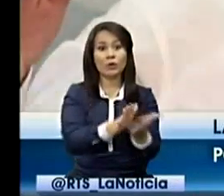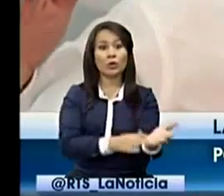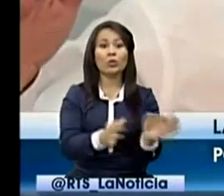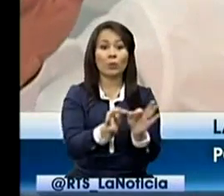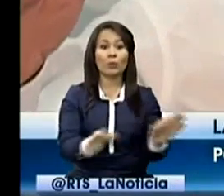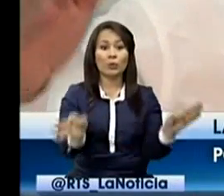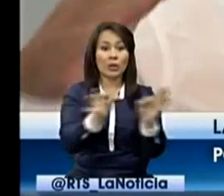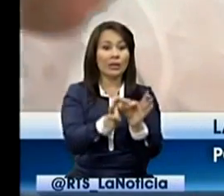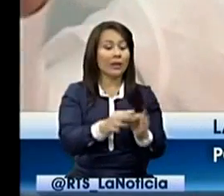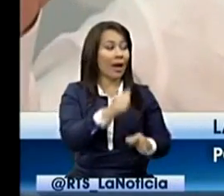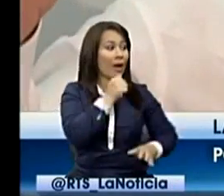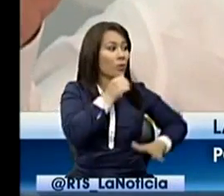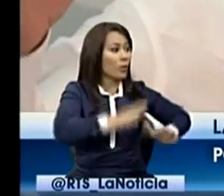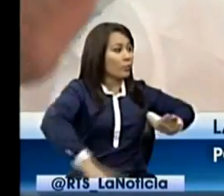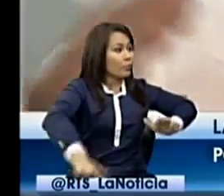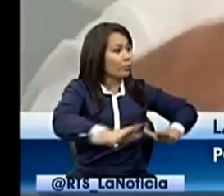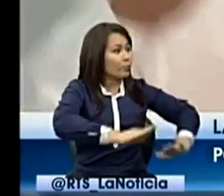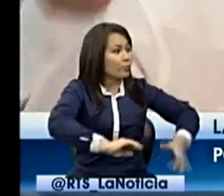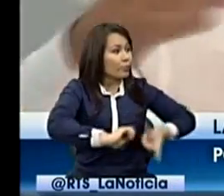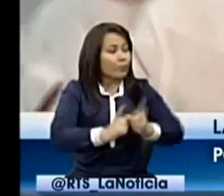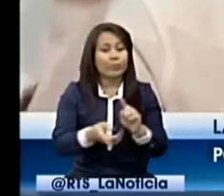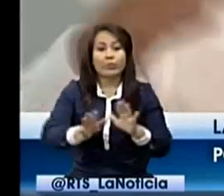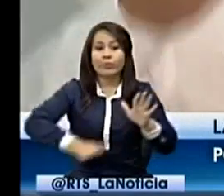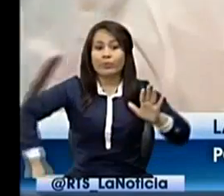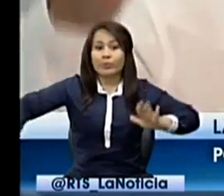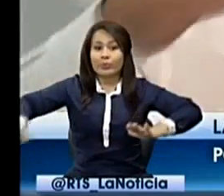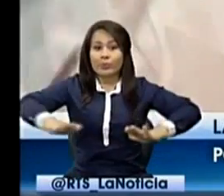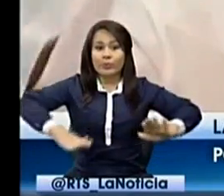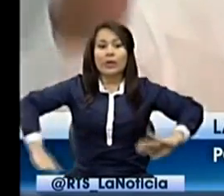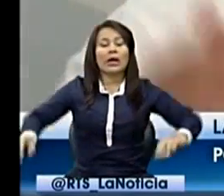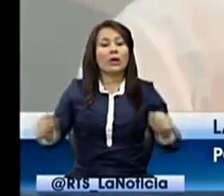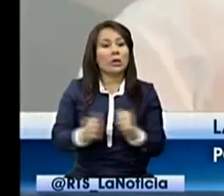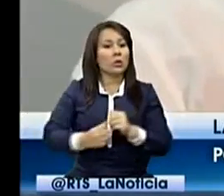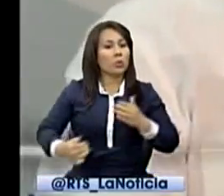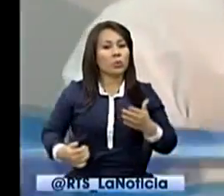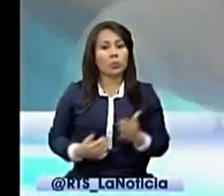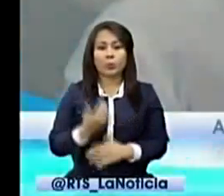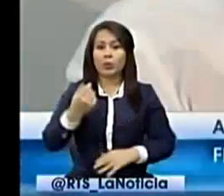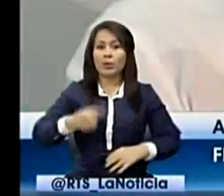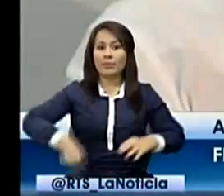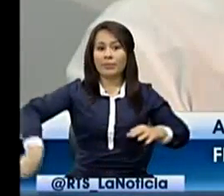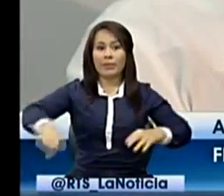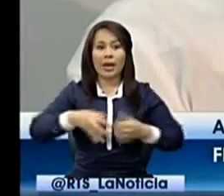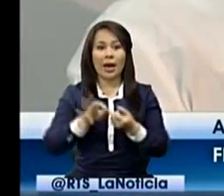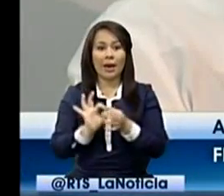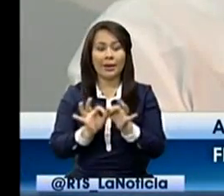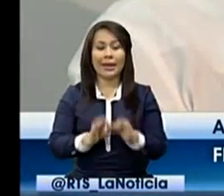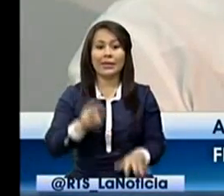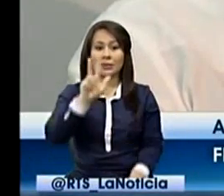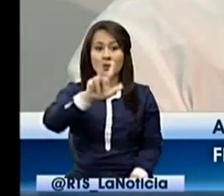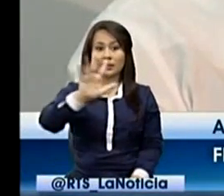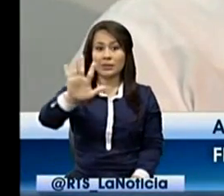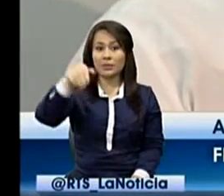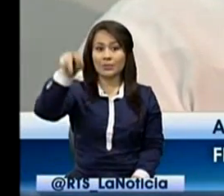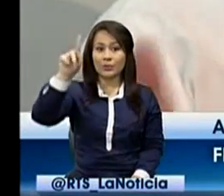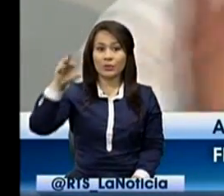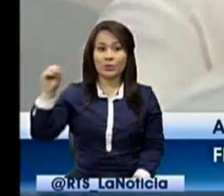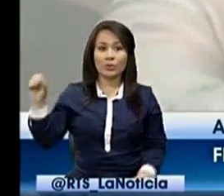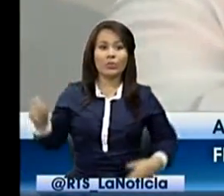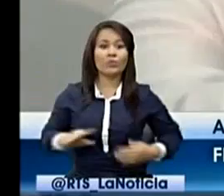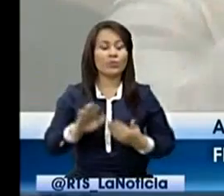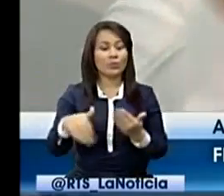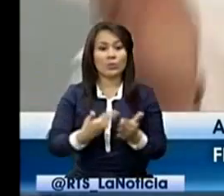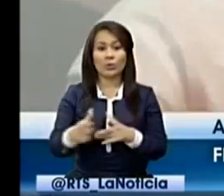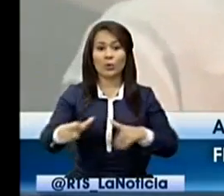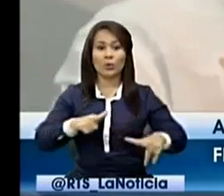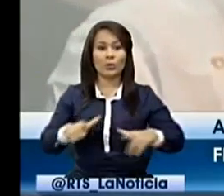otros más incluyendo la rehabilitación con un alcantarillado nuevo por 35 millones de dólares de todo el